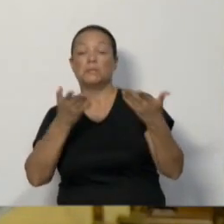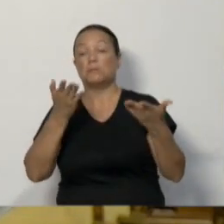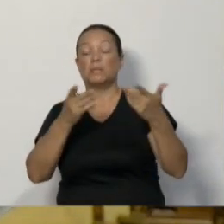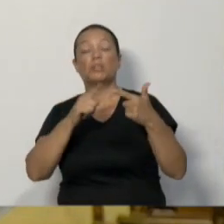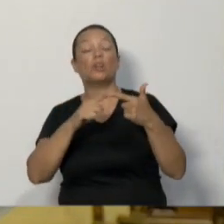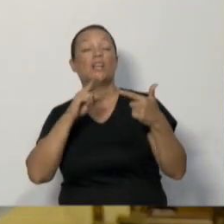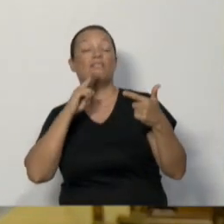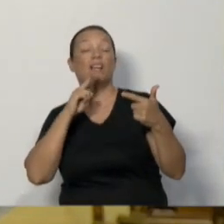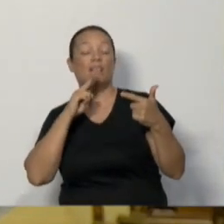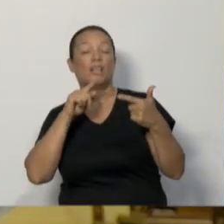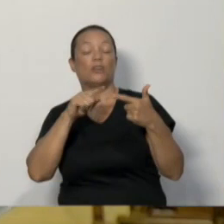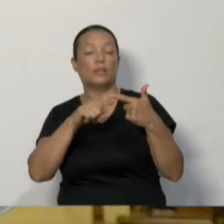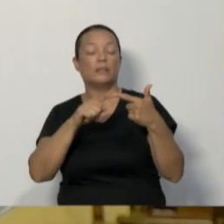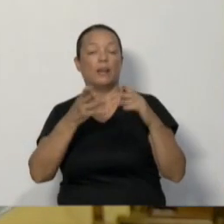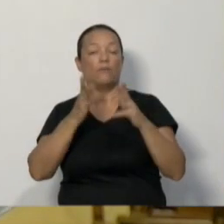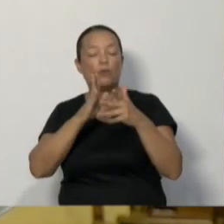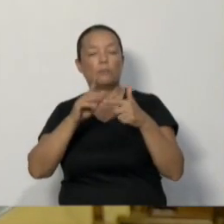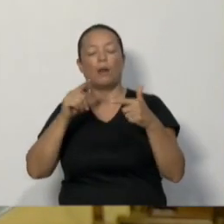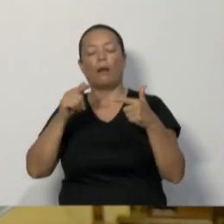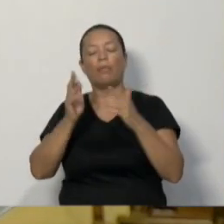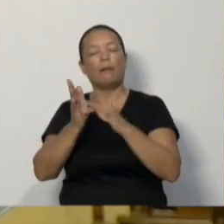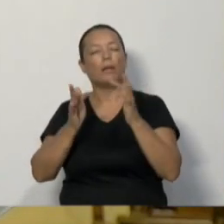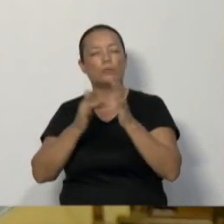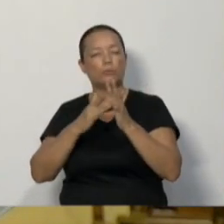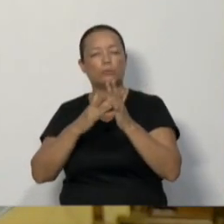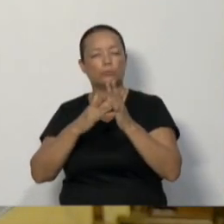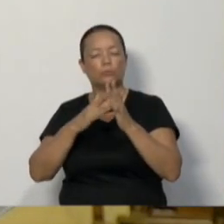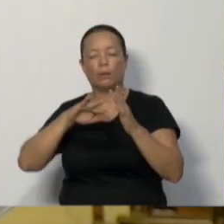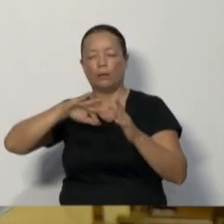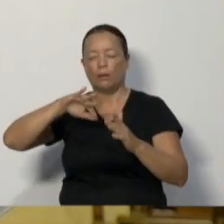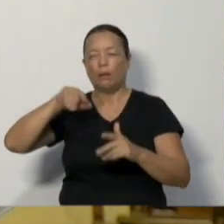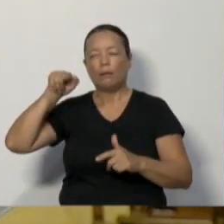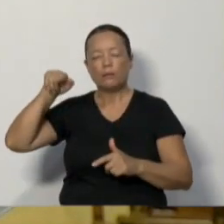relata esta escena tan maravillosa de la transfiguración de Jesús.